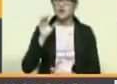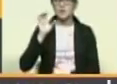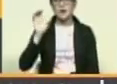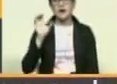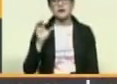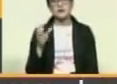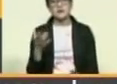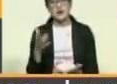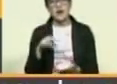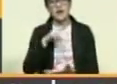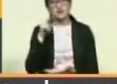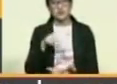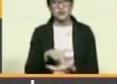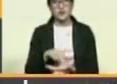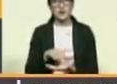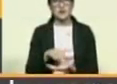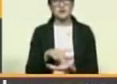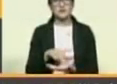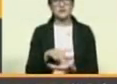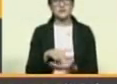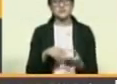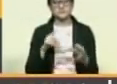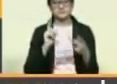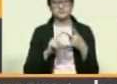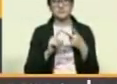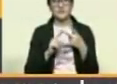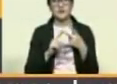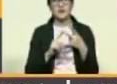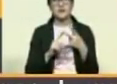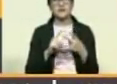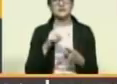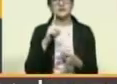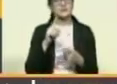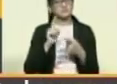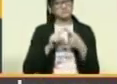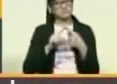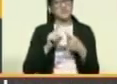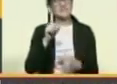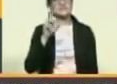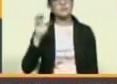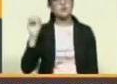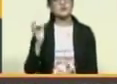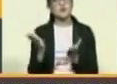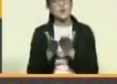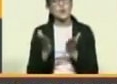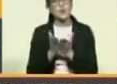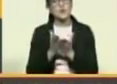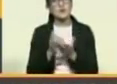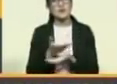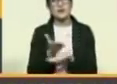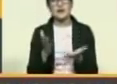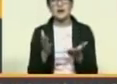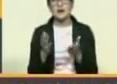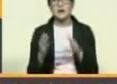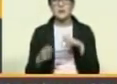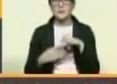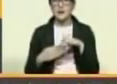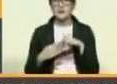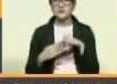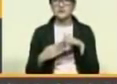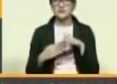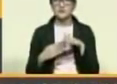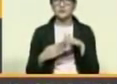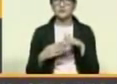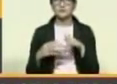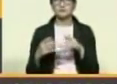nacional. Llegar al 100% de escolaridad en educación inicial, primaria,